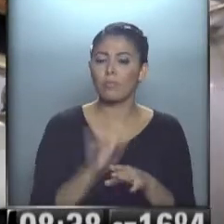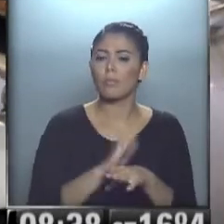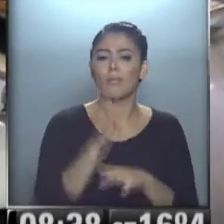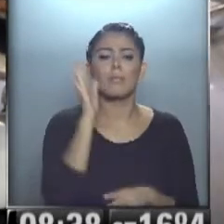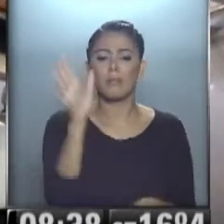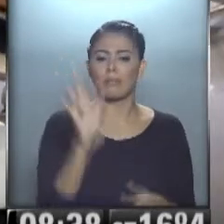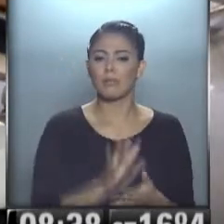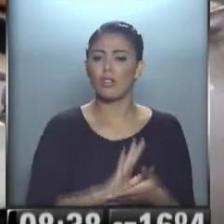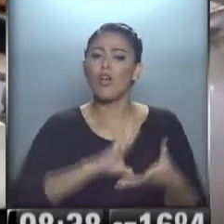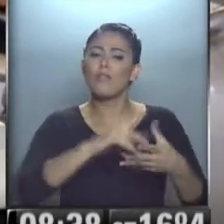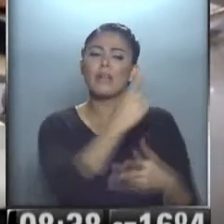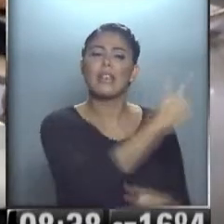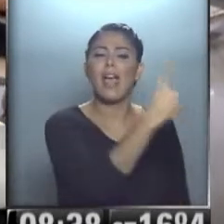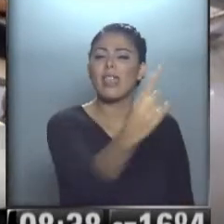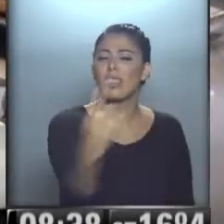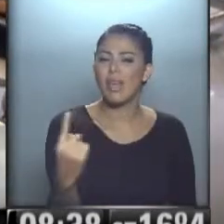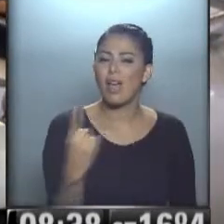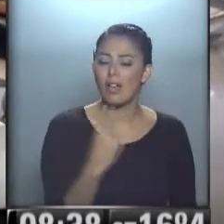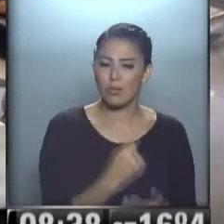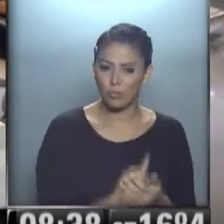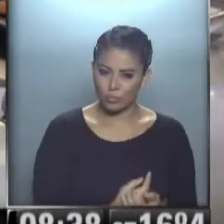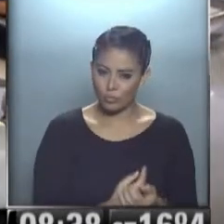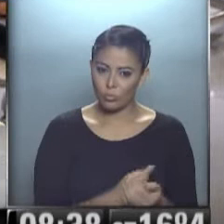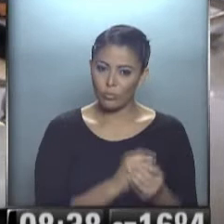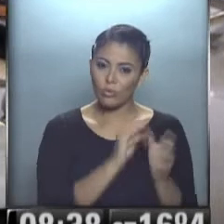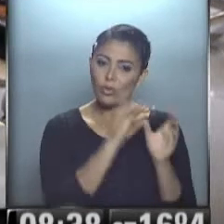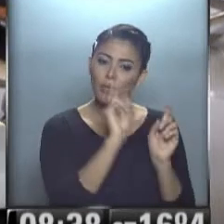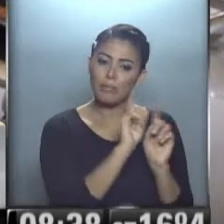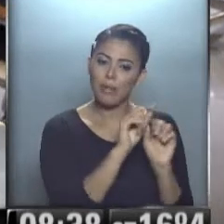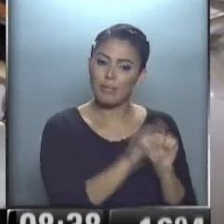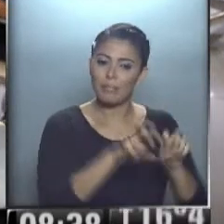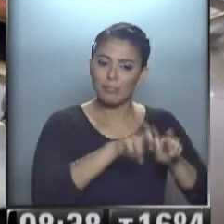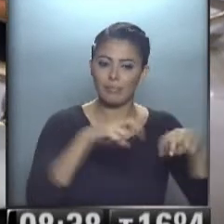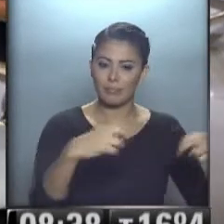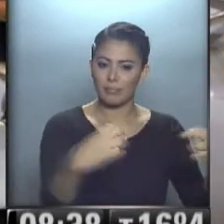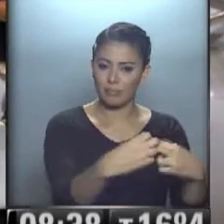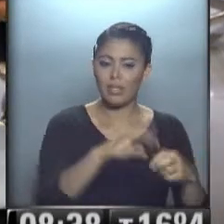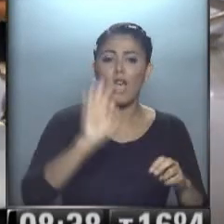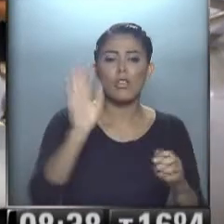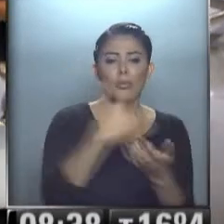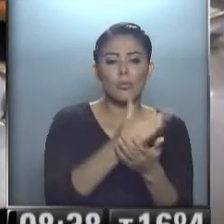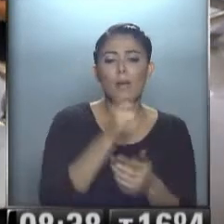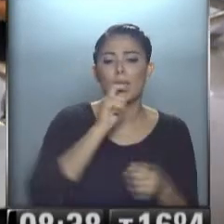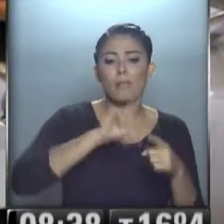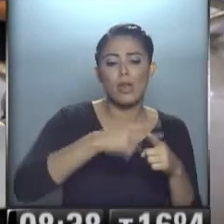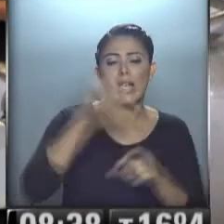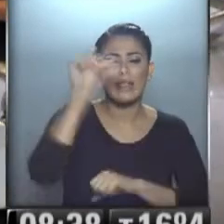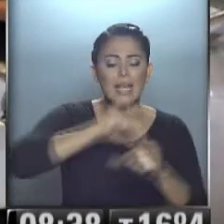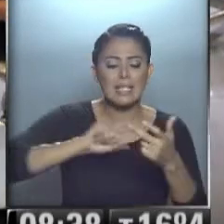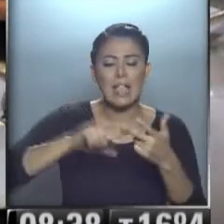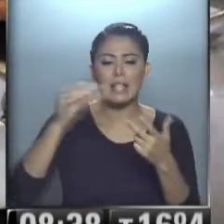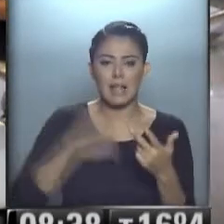el estereotipo que tiene cada uno de los componentes de esta mesa, donde están cubiertos todos los rubros desde política, ciencia